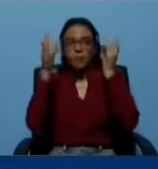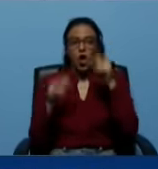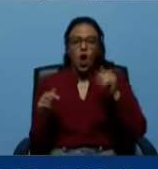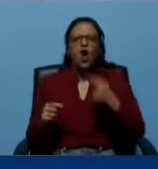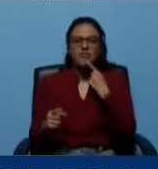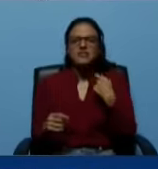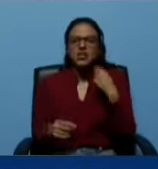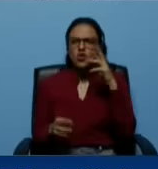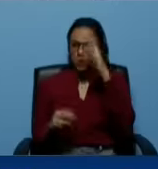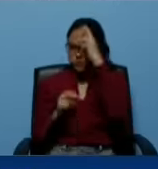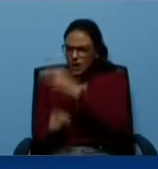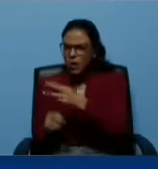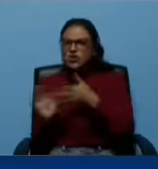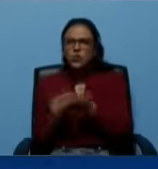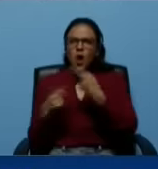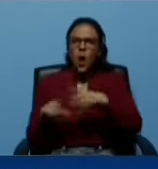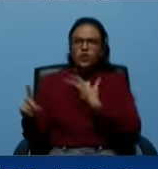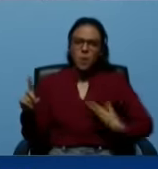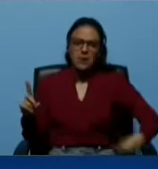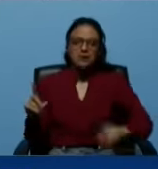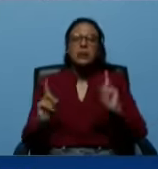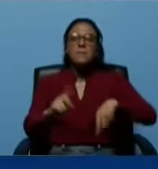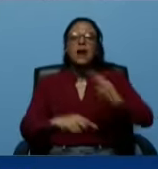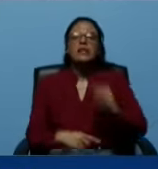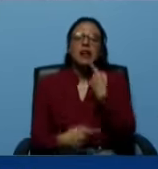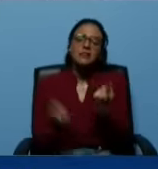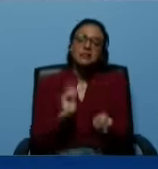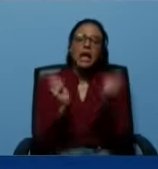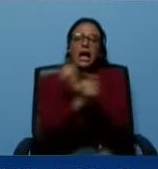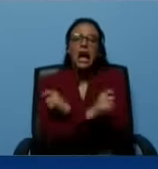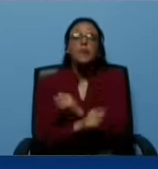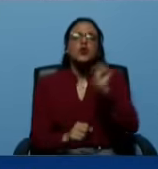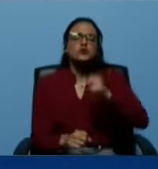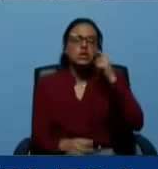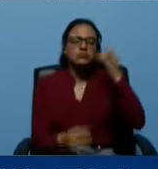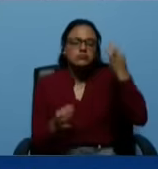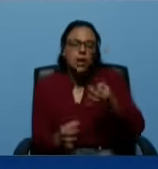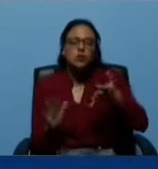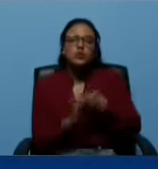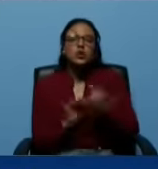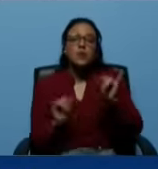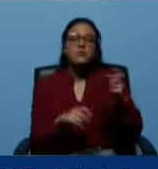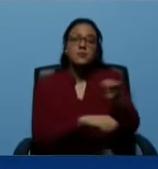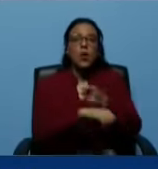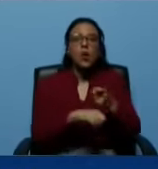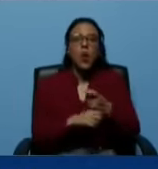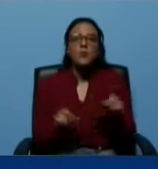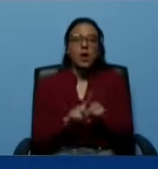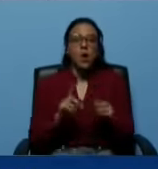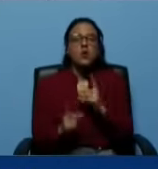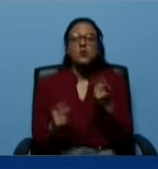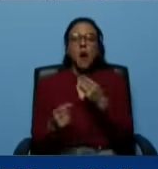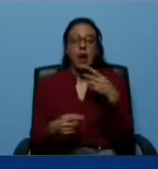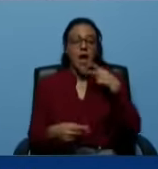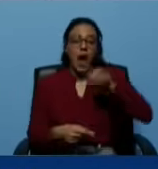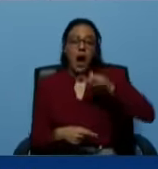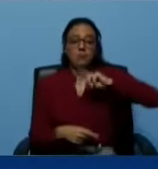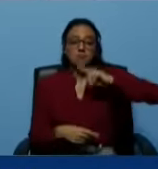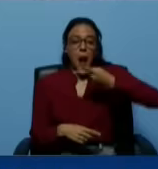reconoce a otro presidente, mañana puede decir que sí reconoce al gobierno bolivariano si le interesa a él.